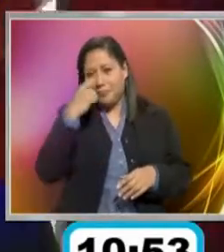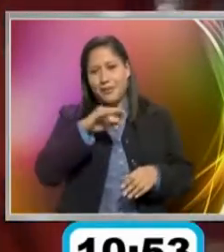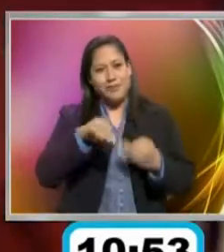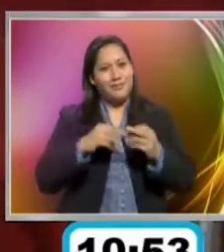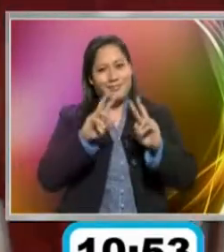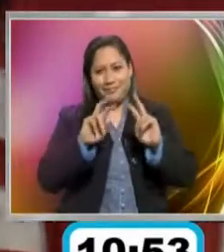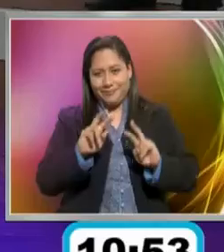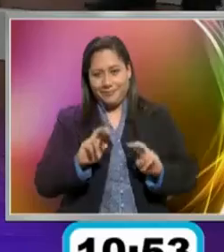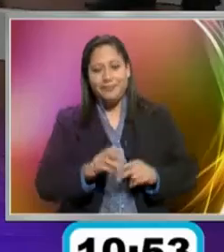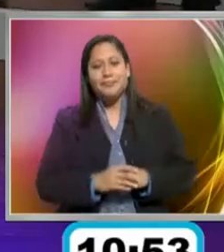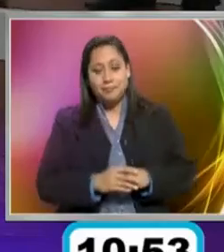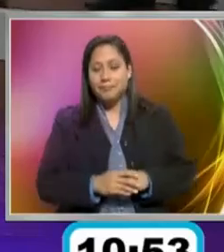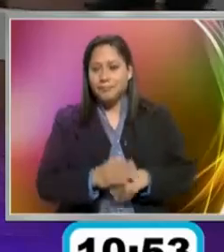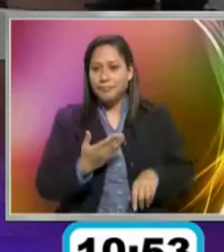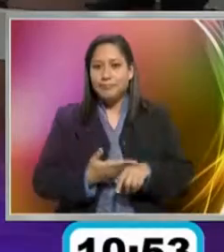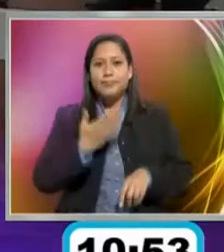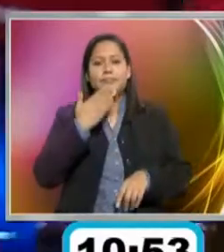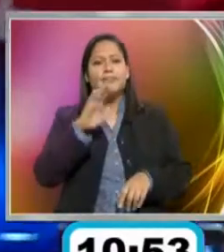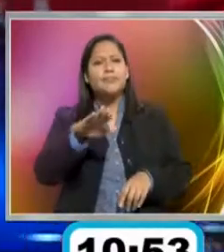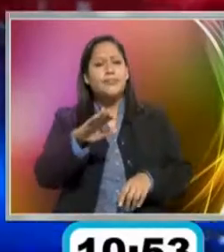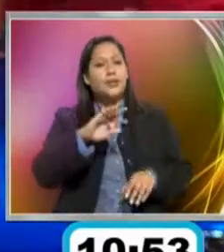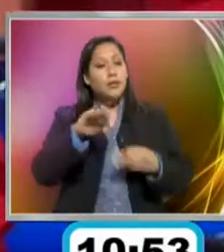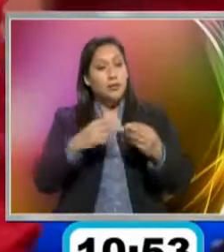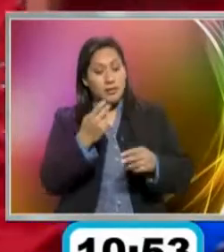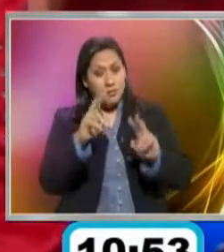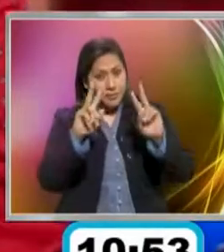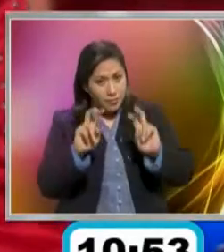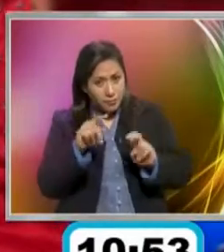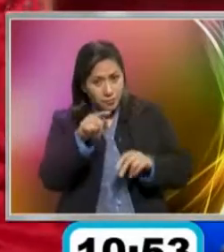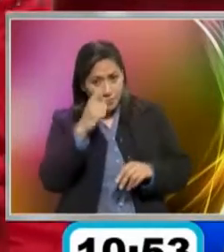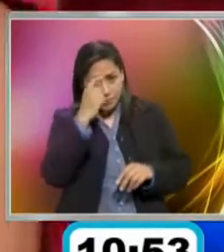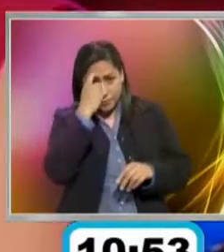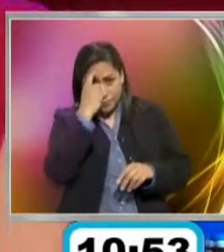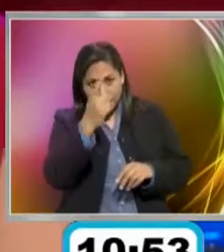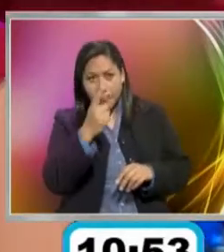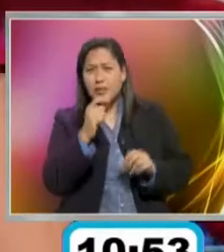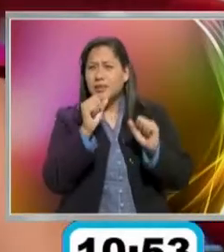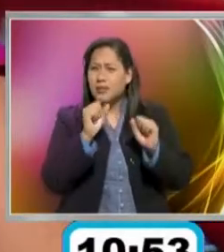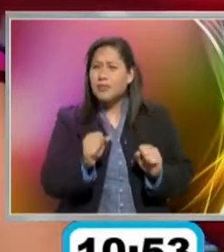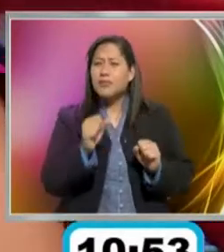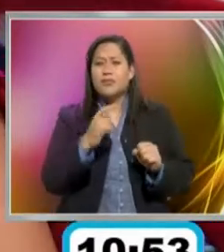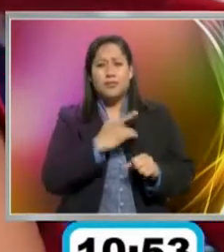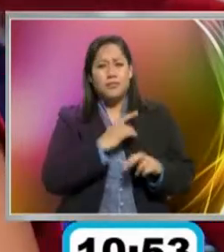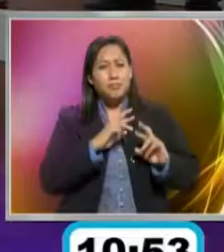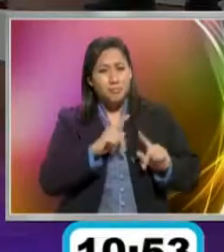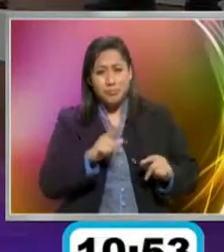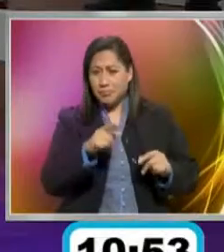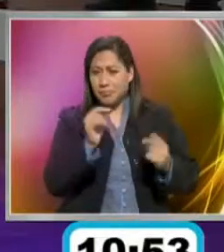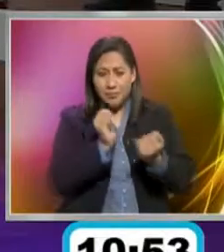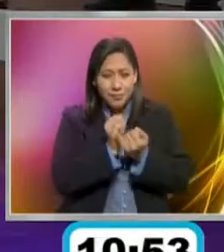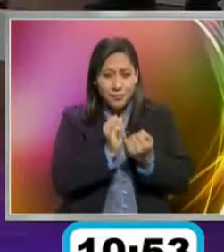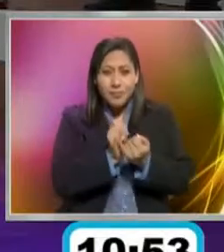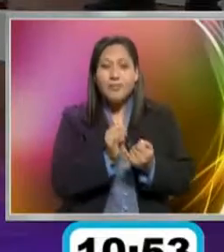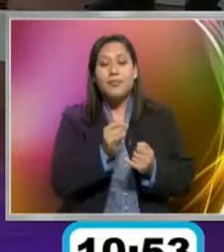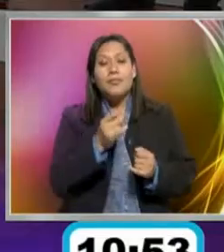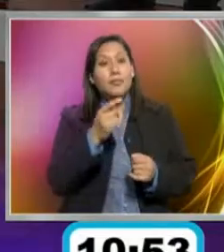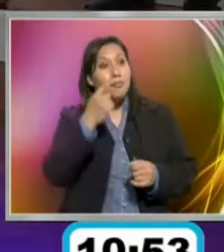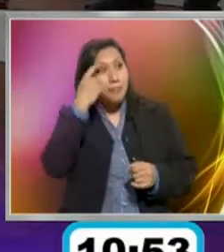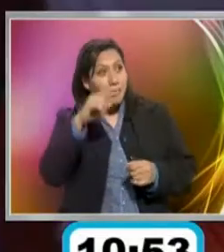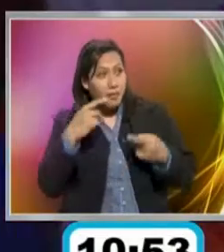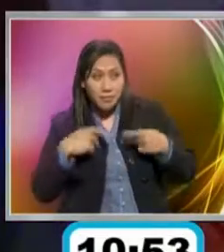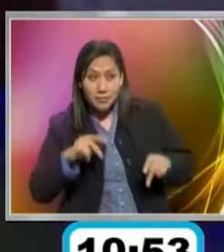todos. Imagínate, muy bien. Entonces, todos estos temas que tú compones, seguramente te rompieron el corazón a ti también, y esto está dedicado a